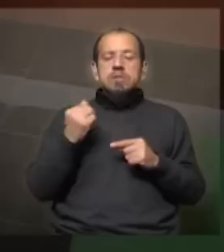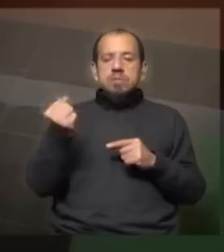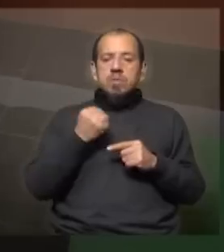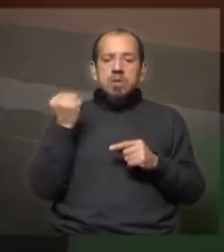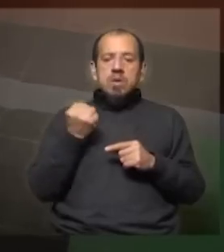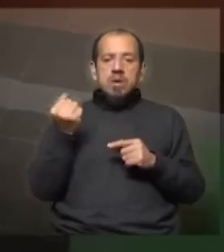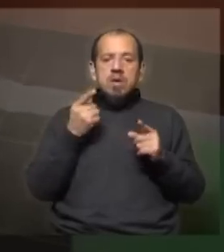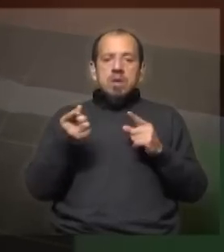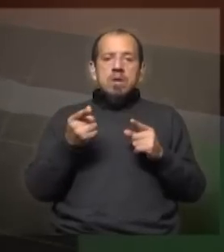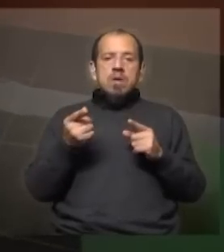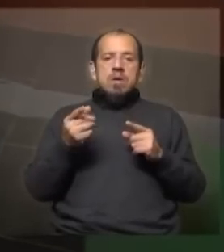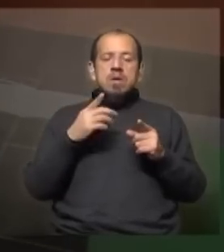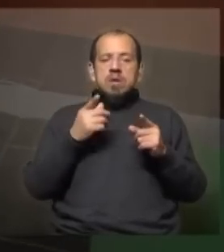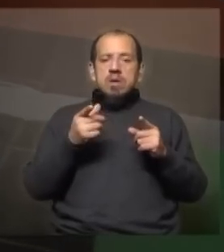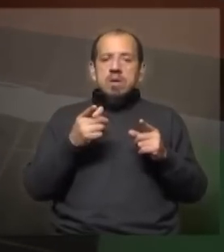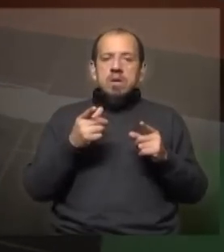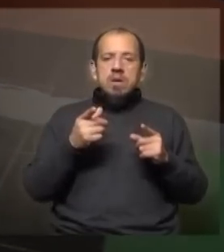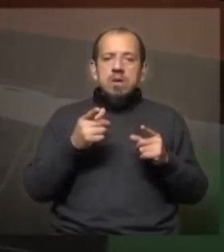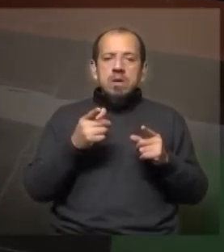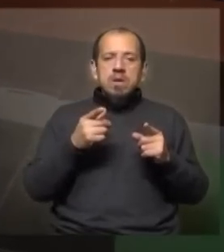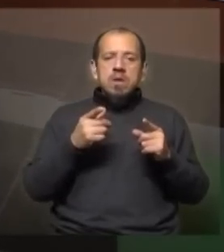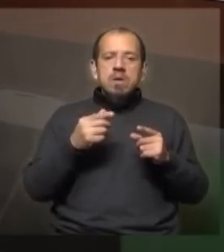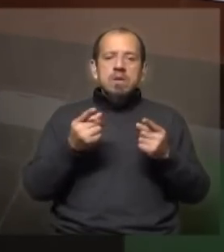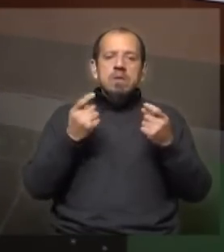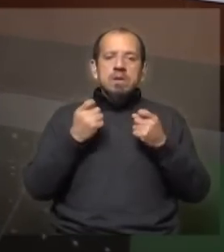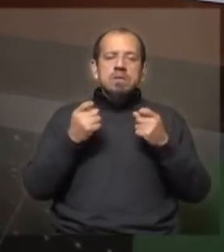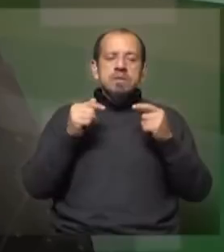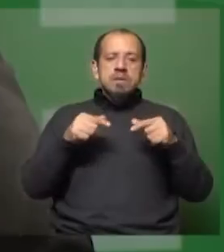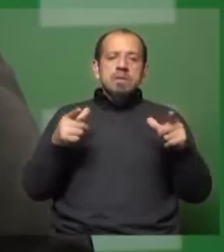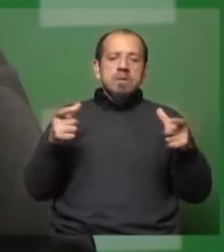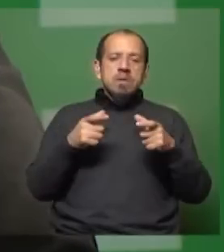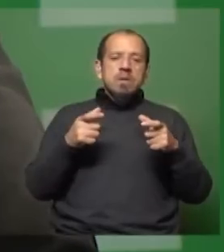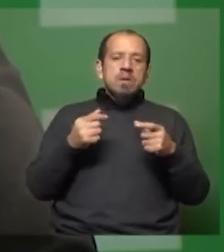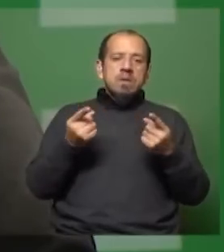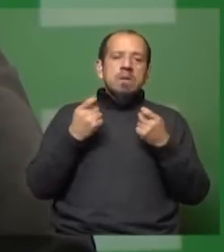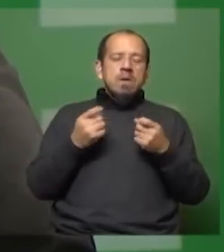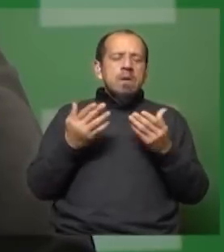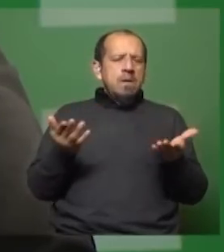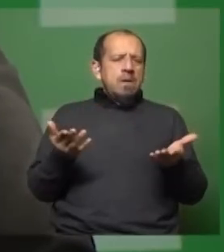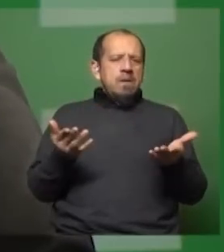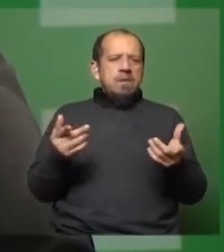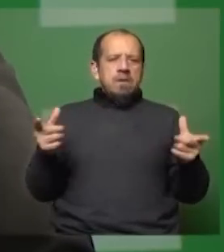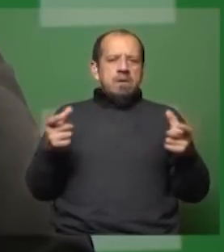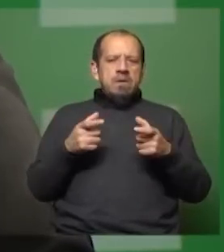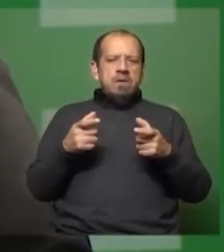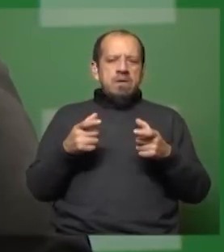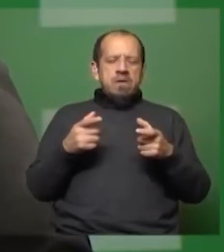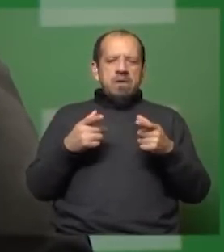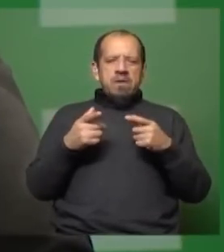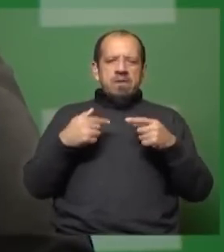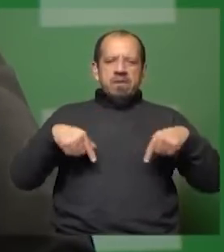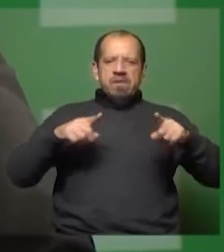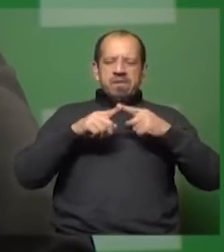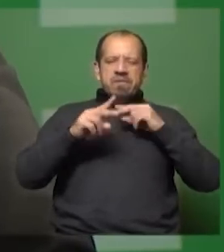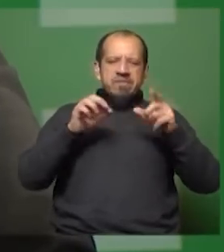importancia esta Cumbre la clave es que las dos regiones necesitan esta reunión porque nadie se reúne salvo si fuera por una cuestión